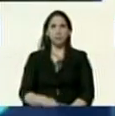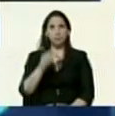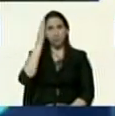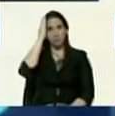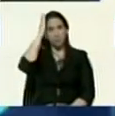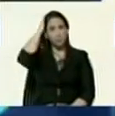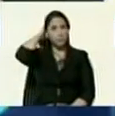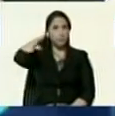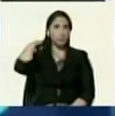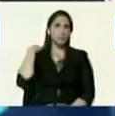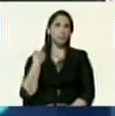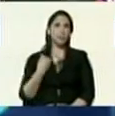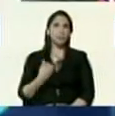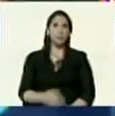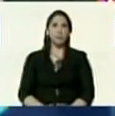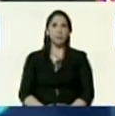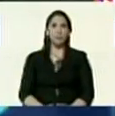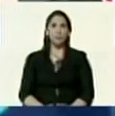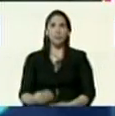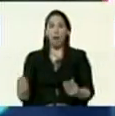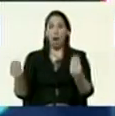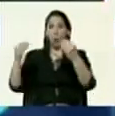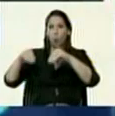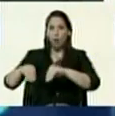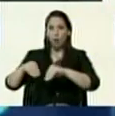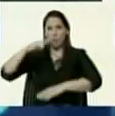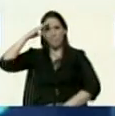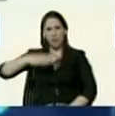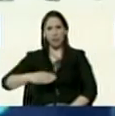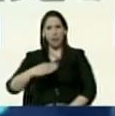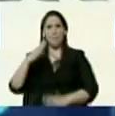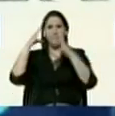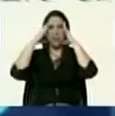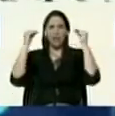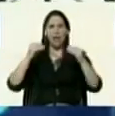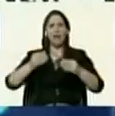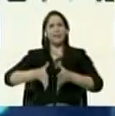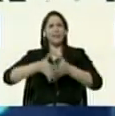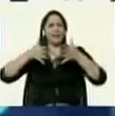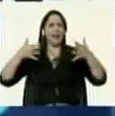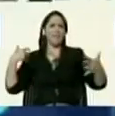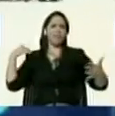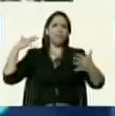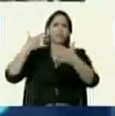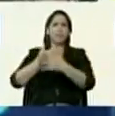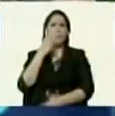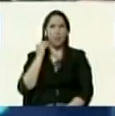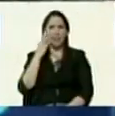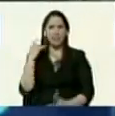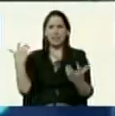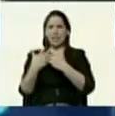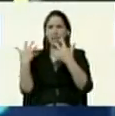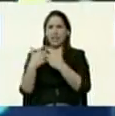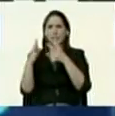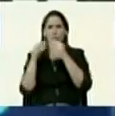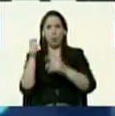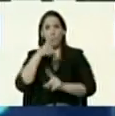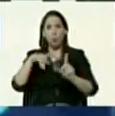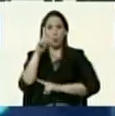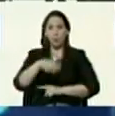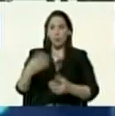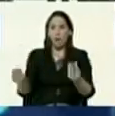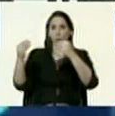En la cooperación militar, Vietnam tiene una gran experiencia en la guerra de todo el pueblo. En la